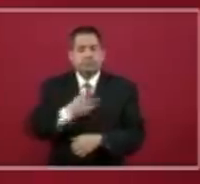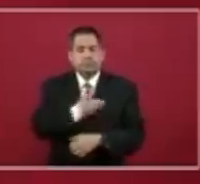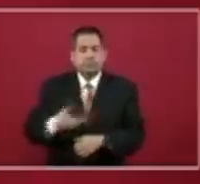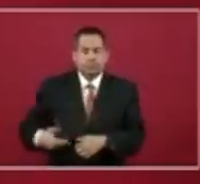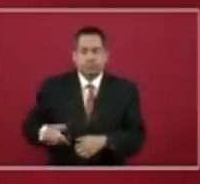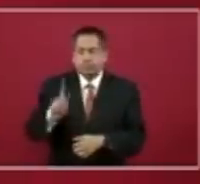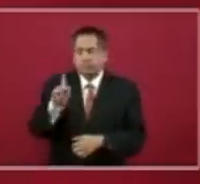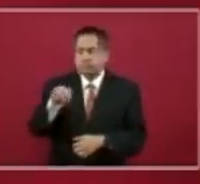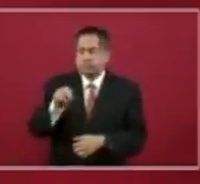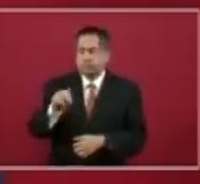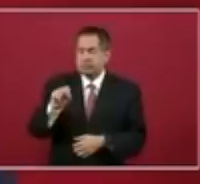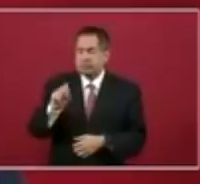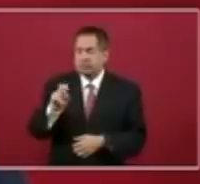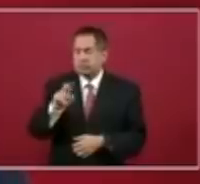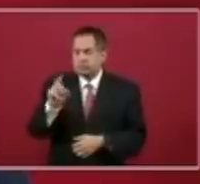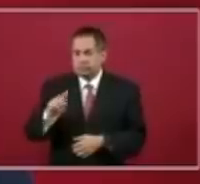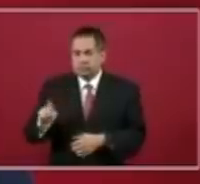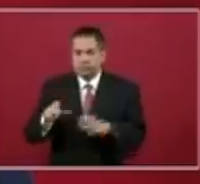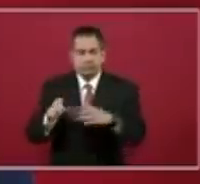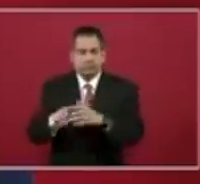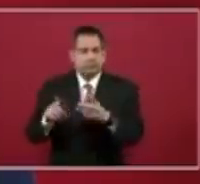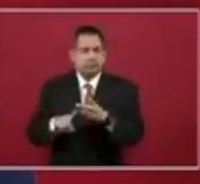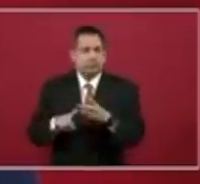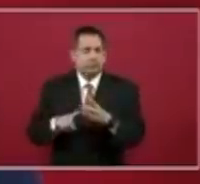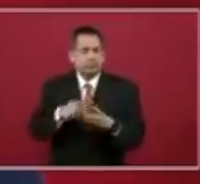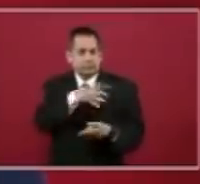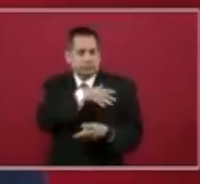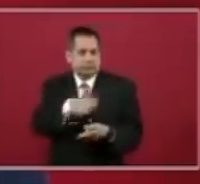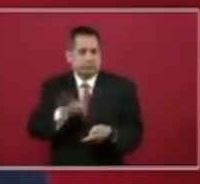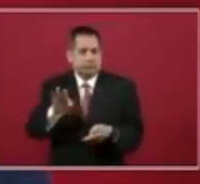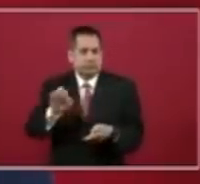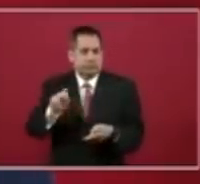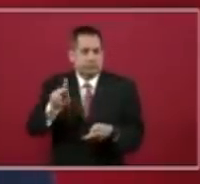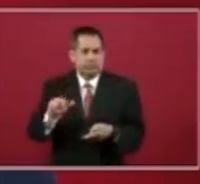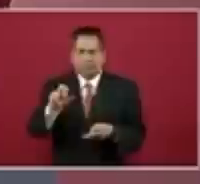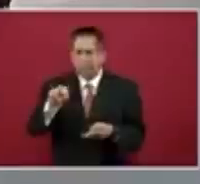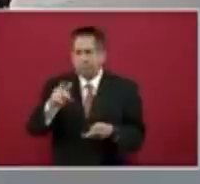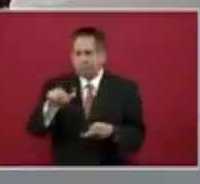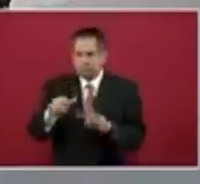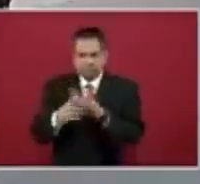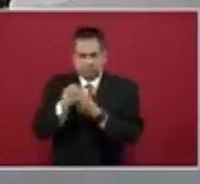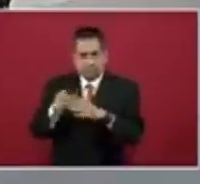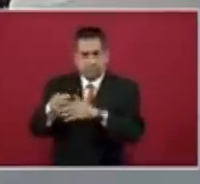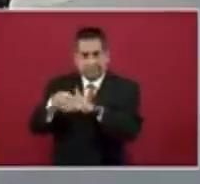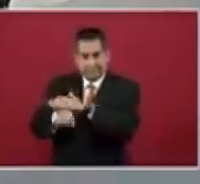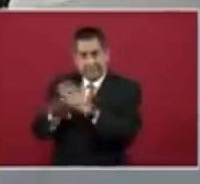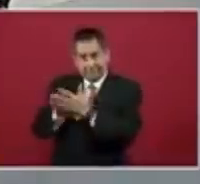Suárez y al general Felipe Ángeles. Y mañana